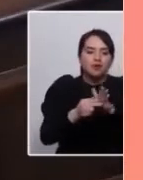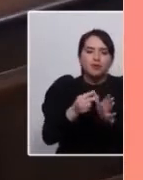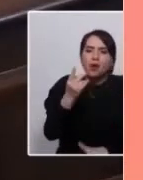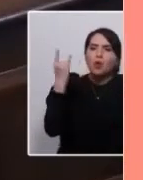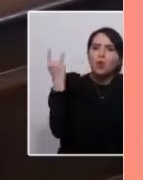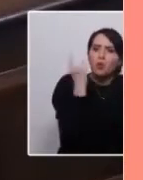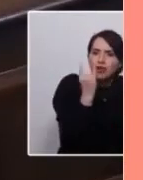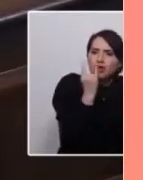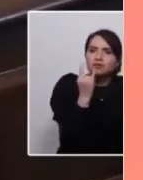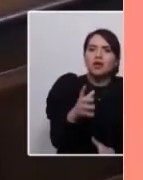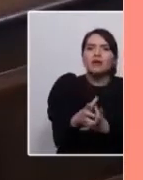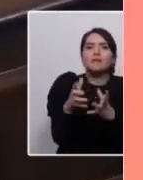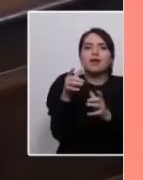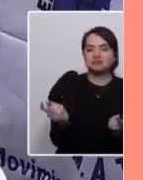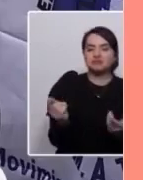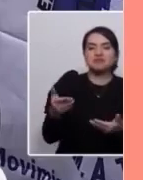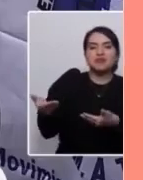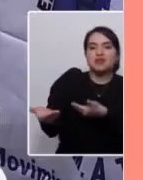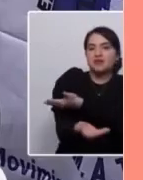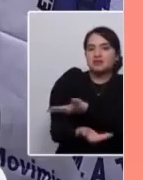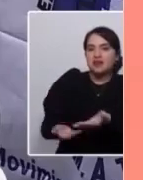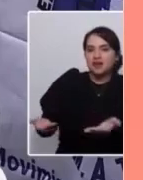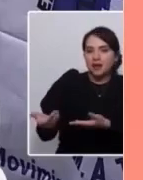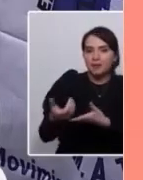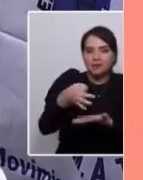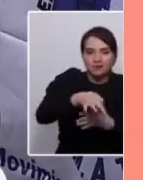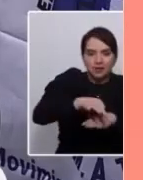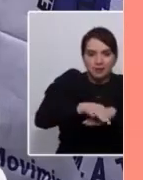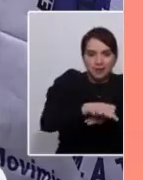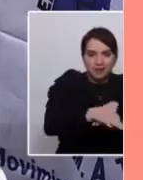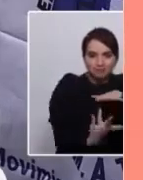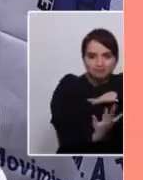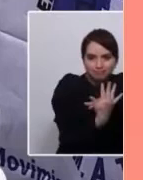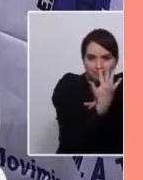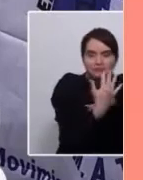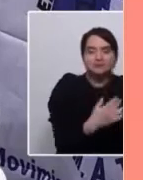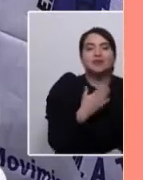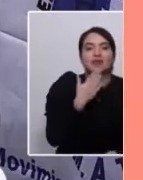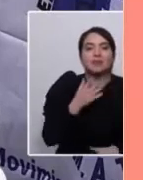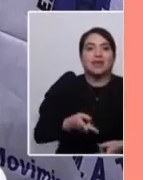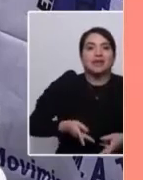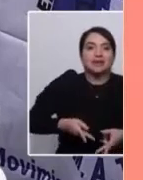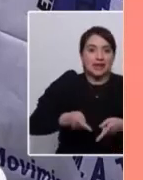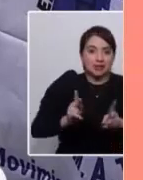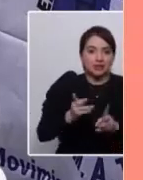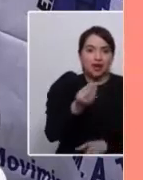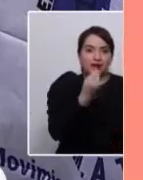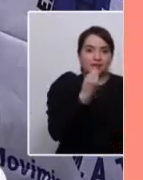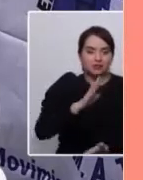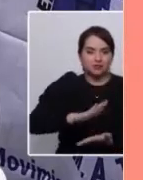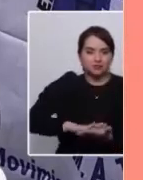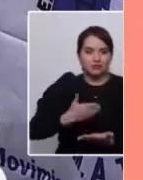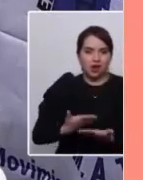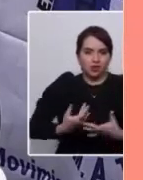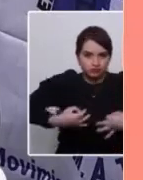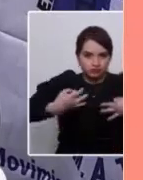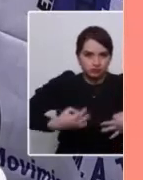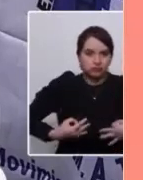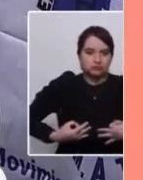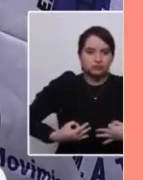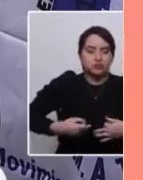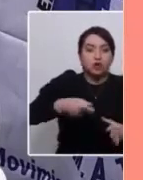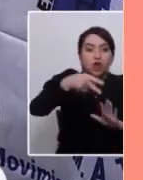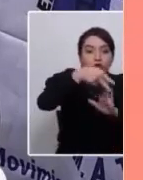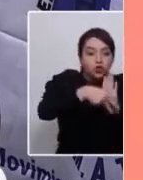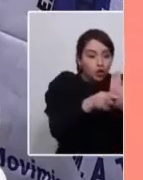que los pueblos indígenas, los pueblos originarios, están acá desde antes que el Estado de Chile naciera. Uh-huh. Y esos pueblos han estado